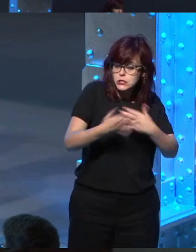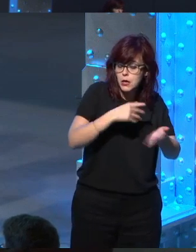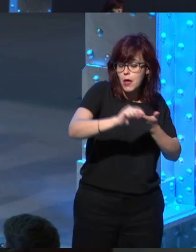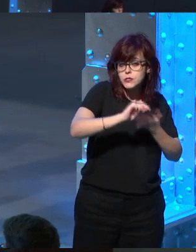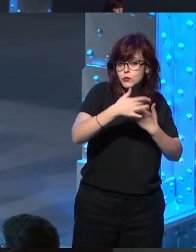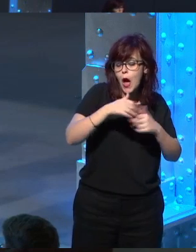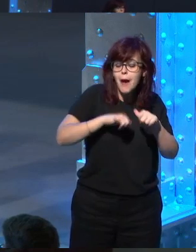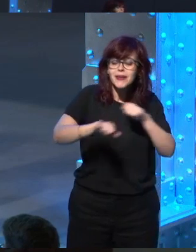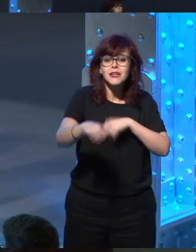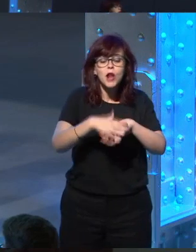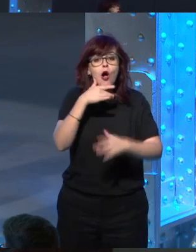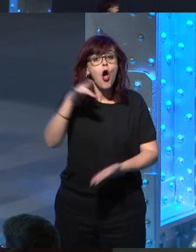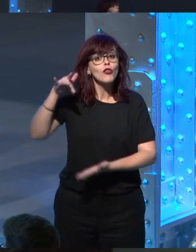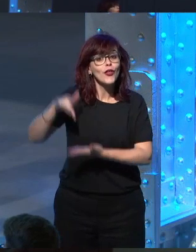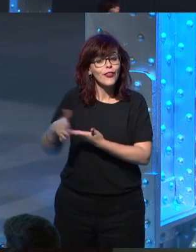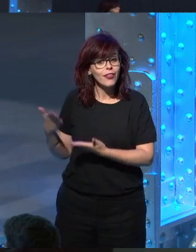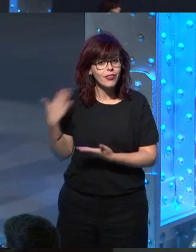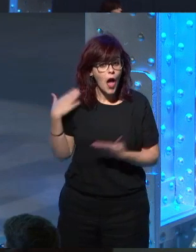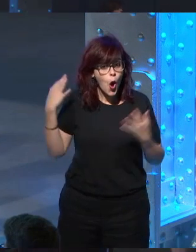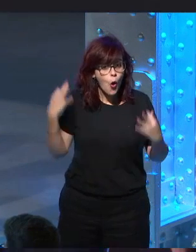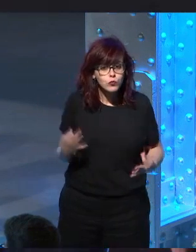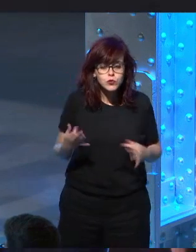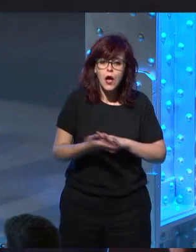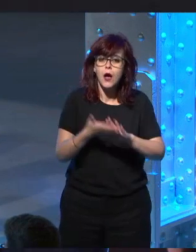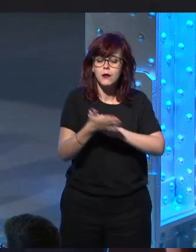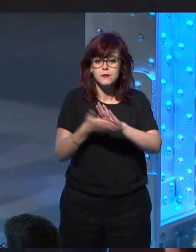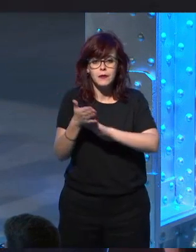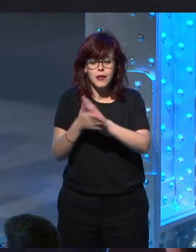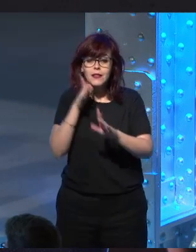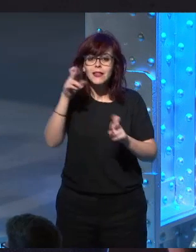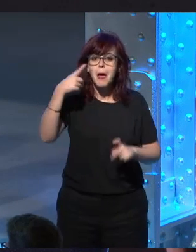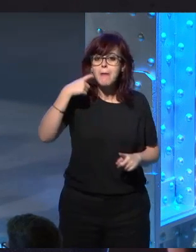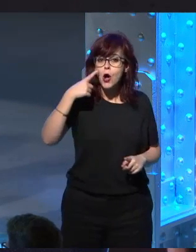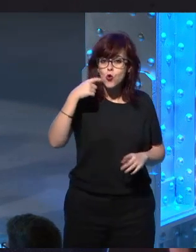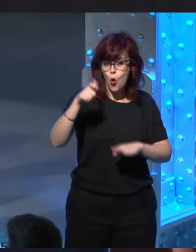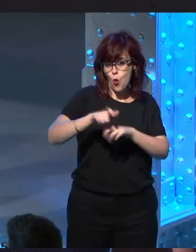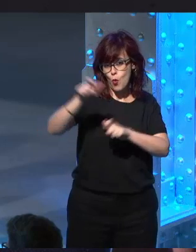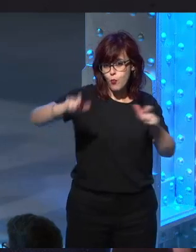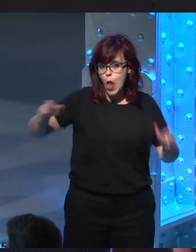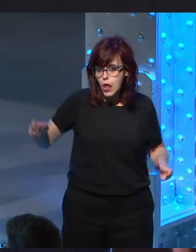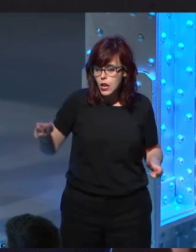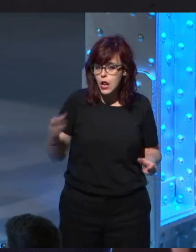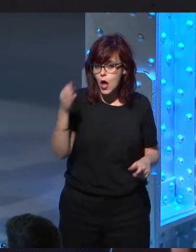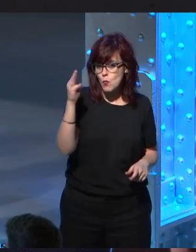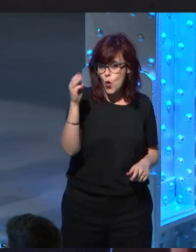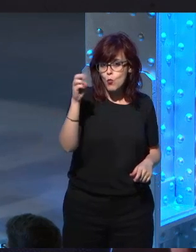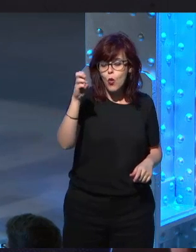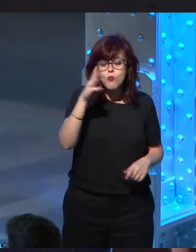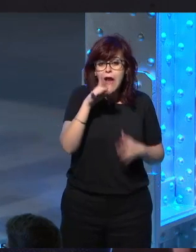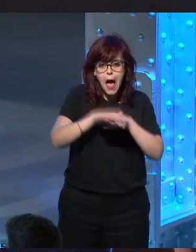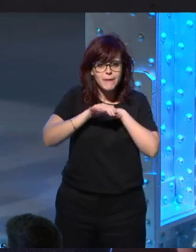escrito más. Pero otro día, con este asunto del Banco Popular, resulta que ha habido un íntimo amigo mío que se ha